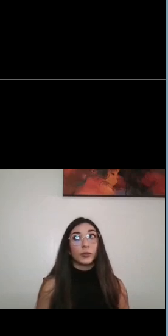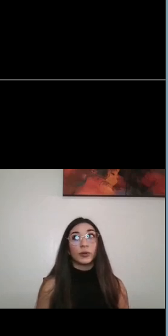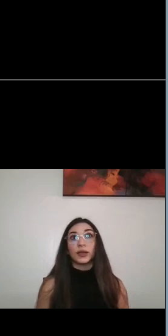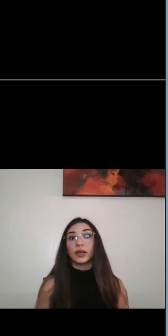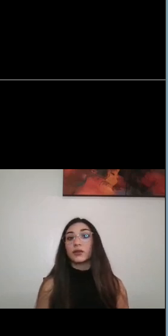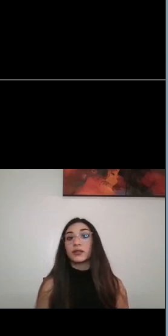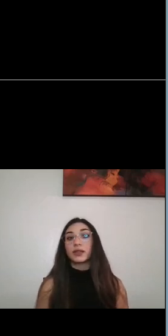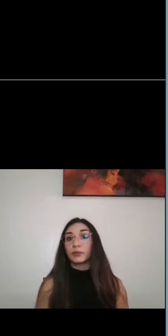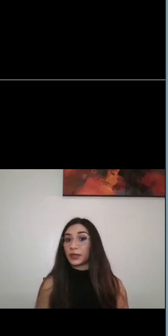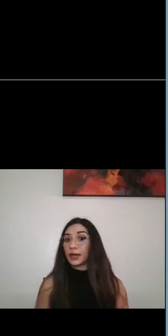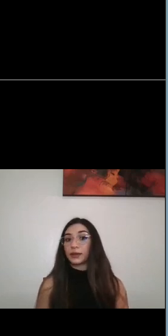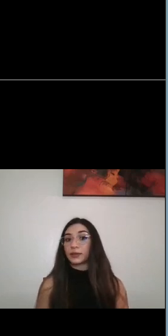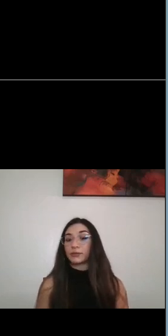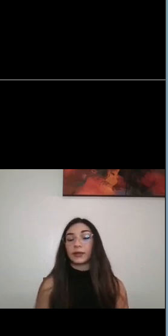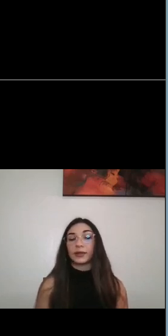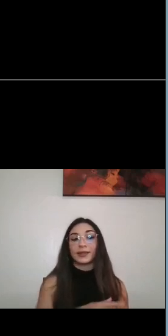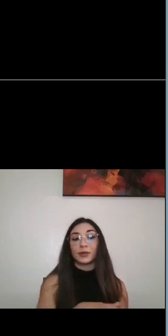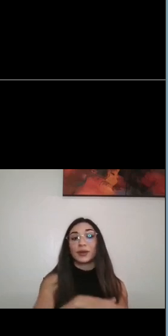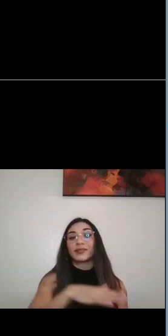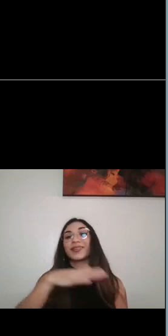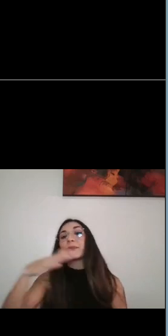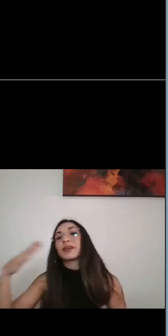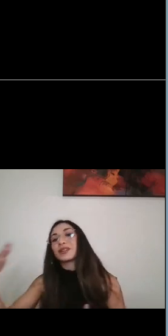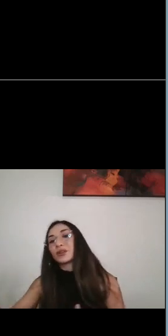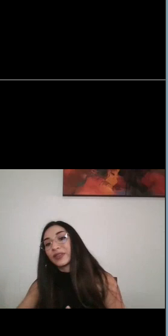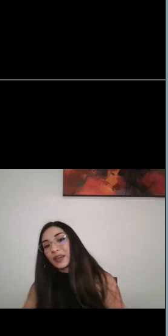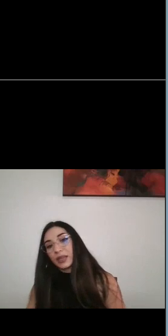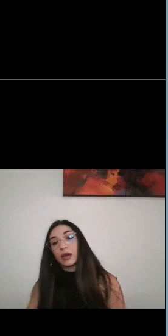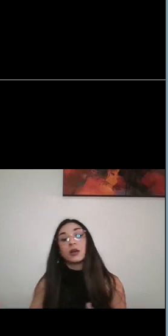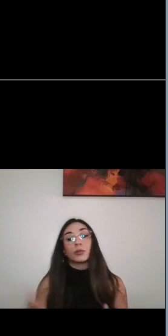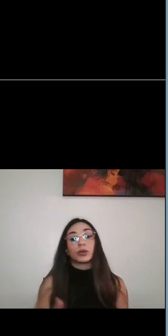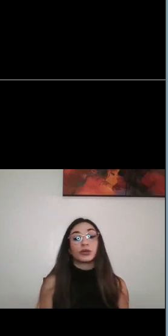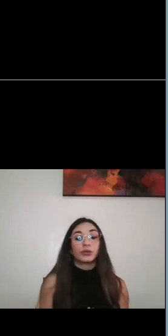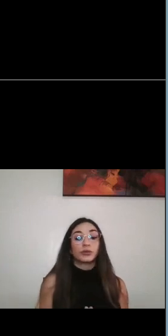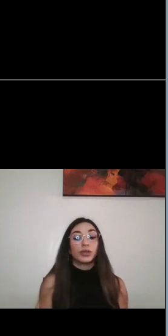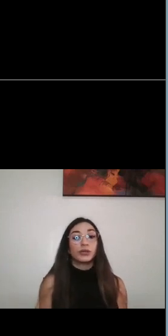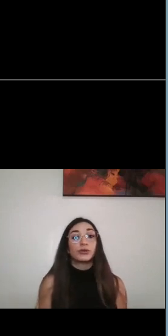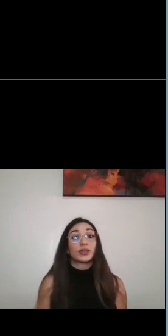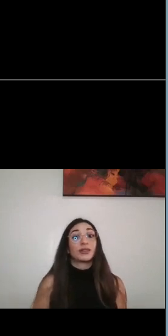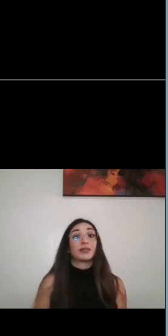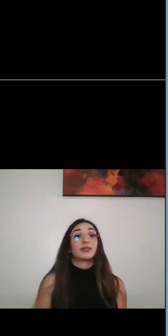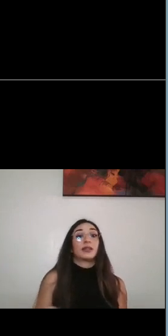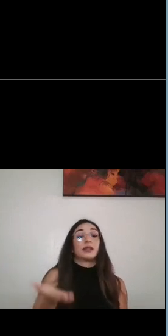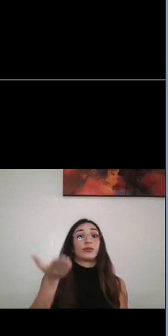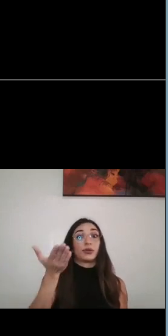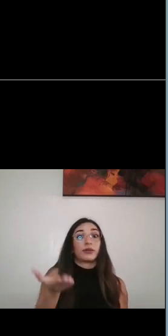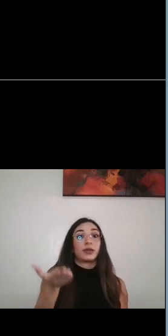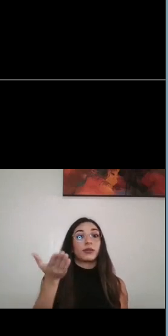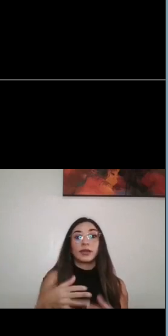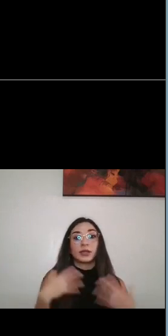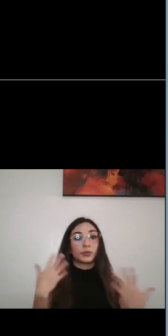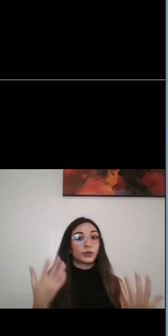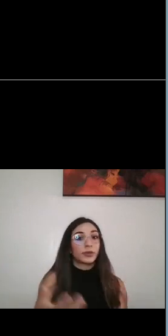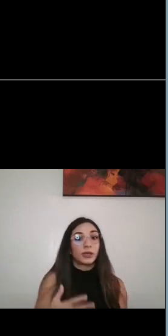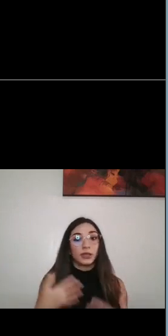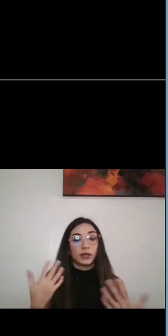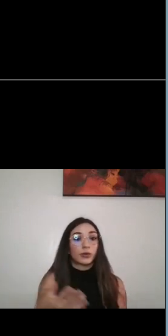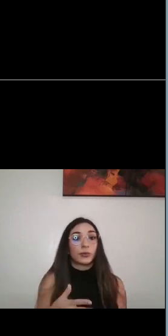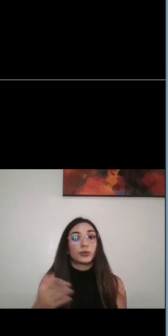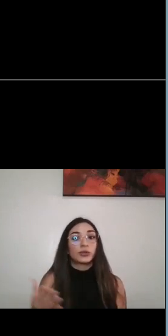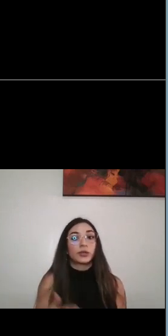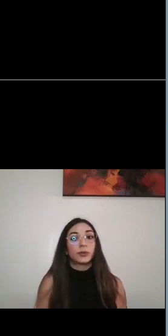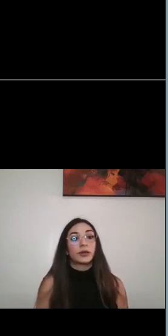que puede que no sean inmediatas, tienden a ser más bien de aparición tardía. Por eso si un niño se le subió la bilirrubina, se puso amarillita,